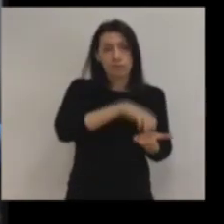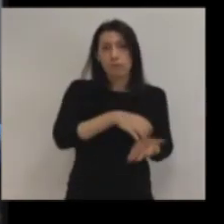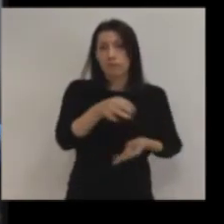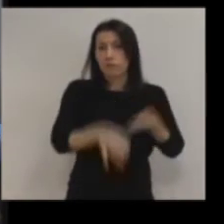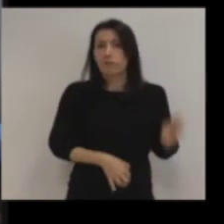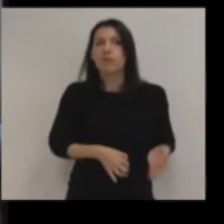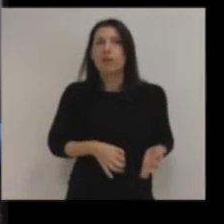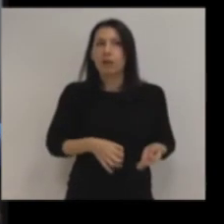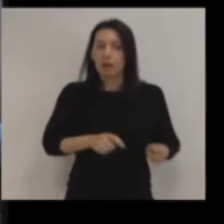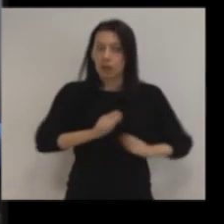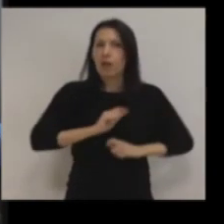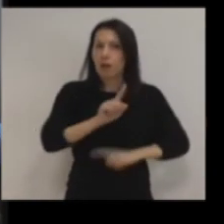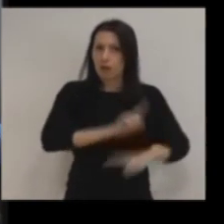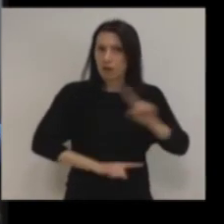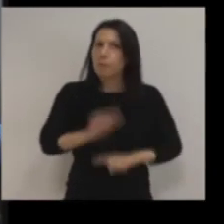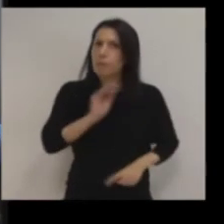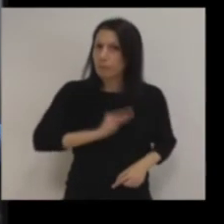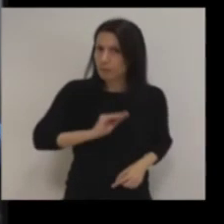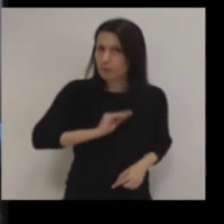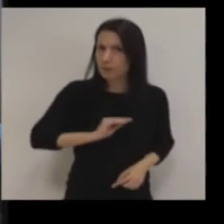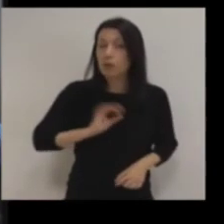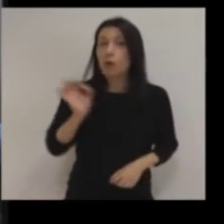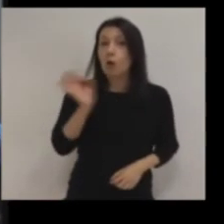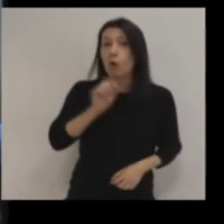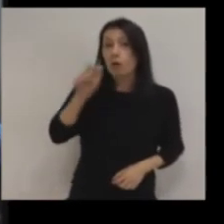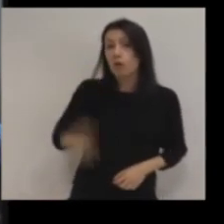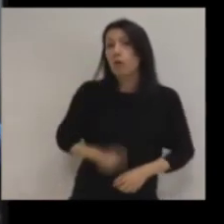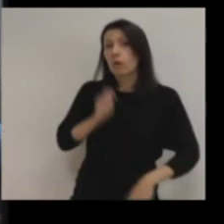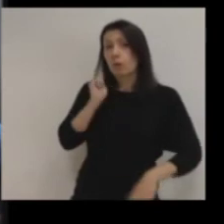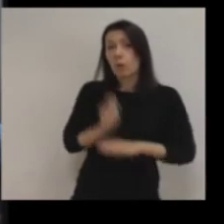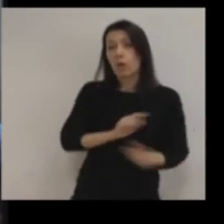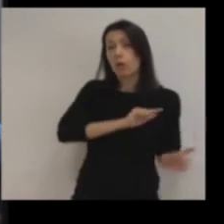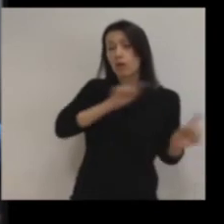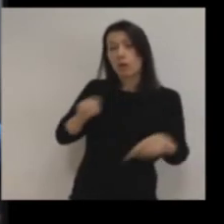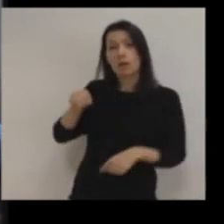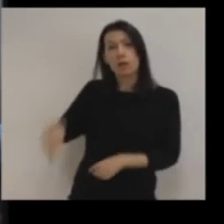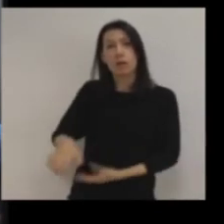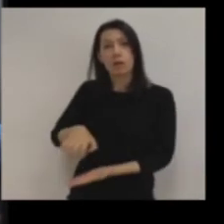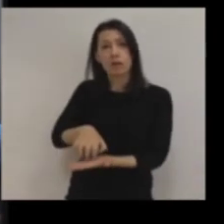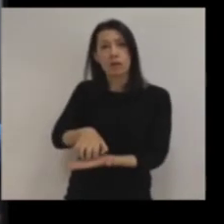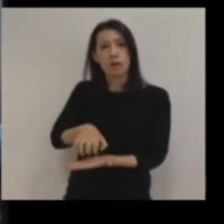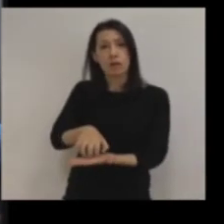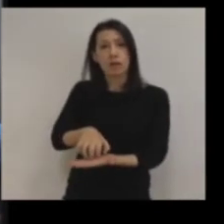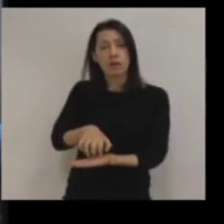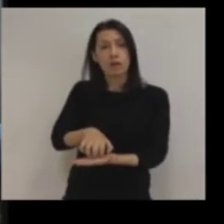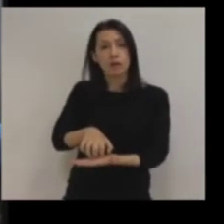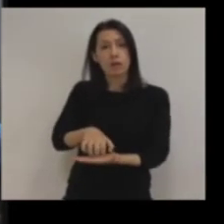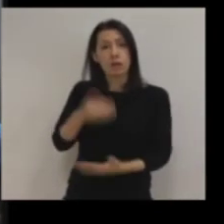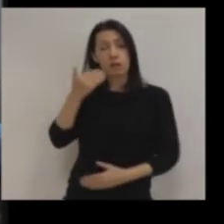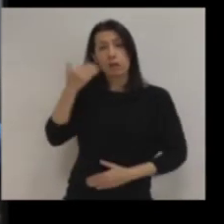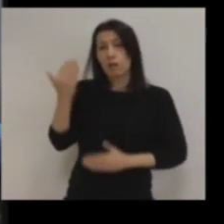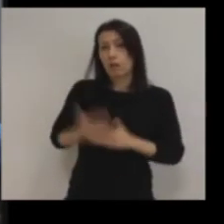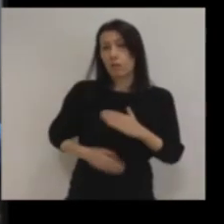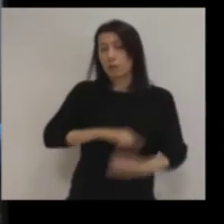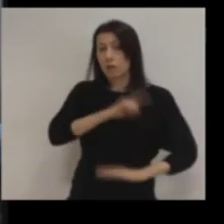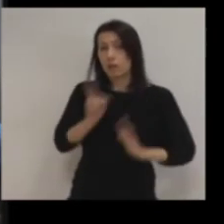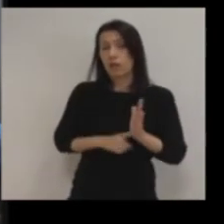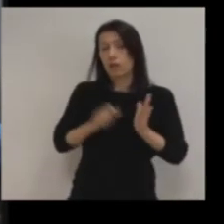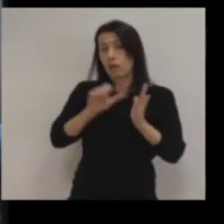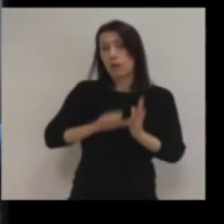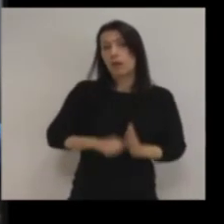trastorno importante, o bien la juez trasladarse al centro incumpliendo totalmente los plazos legales del